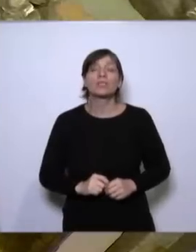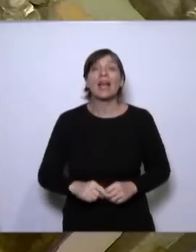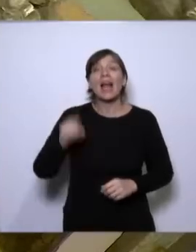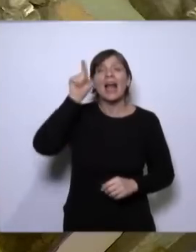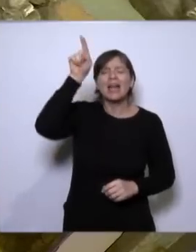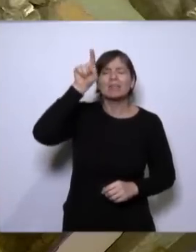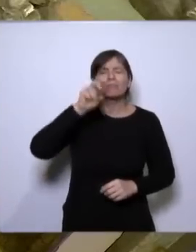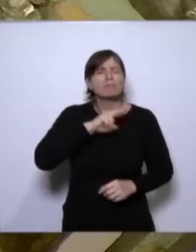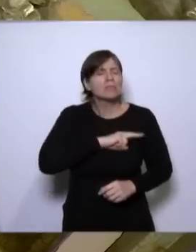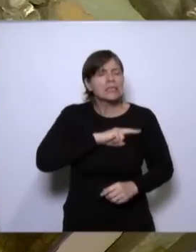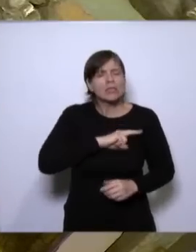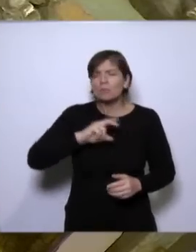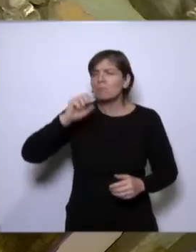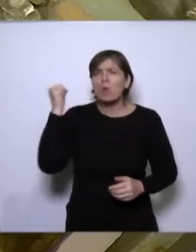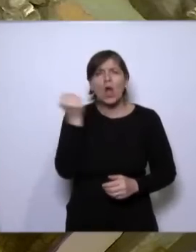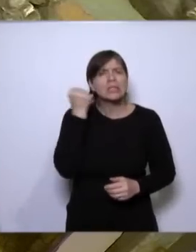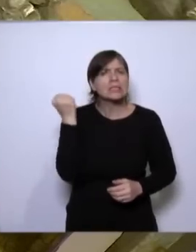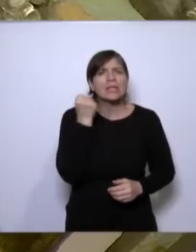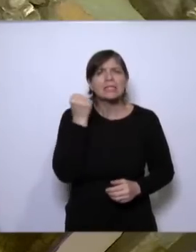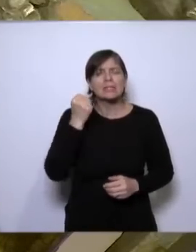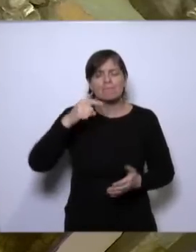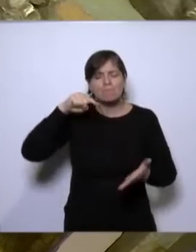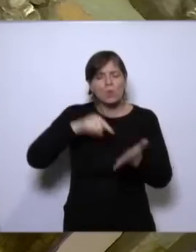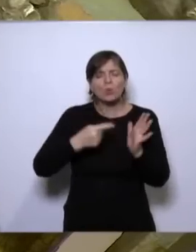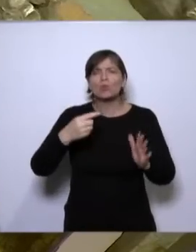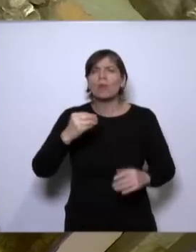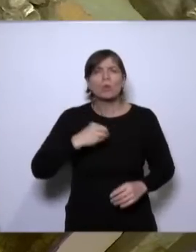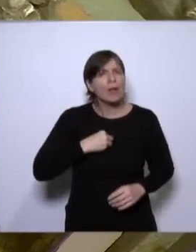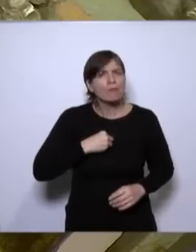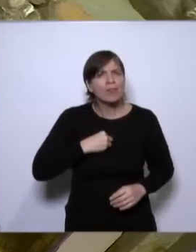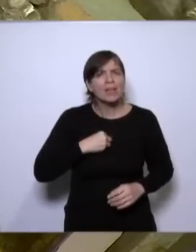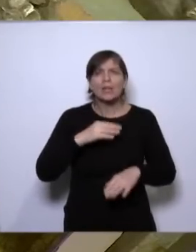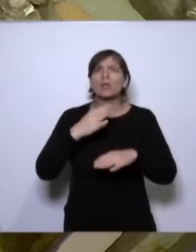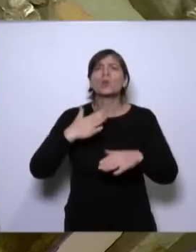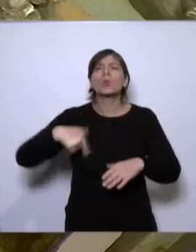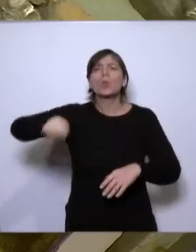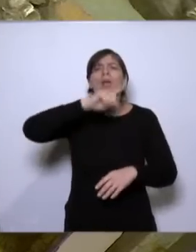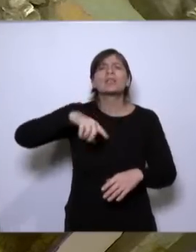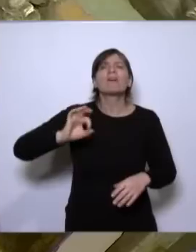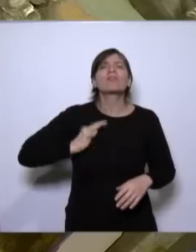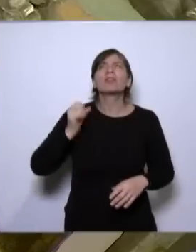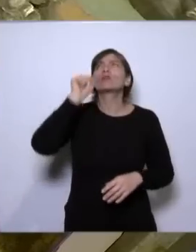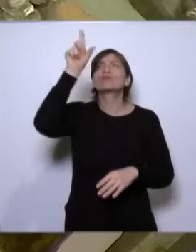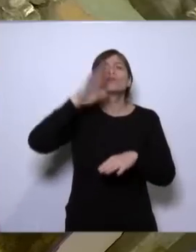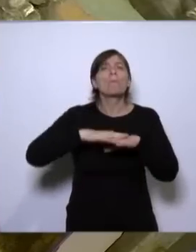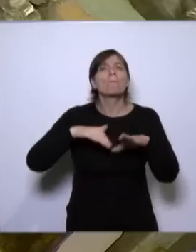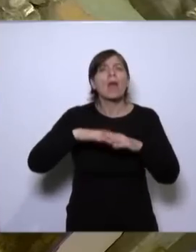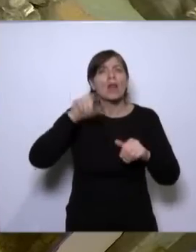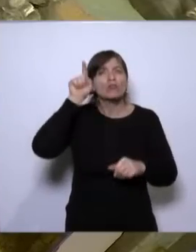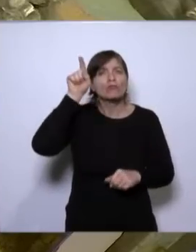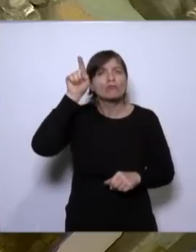Es el misterio central de la fe y nuestras vidas están en sus manos.